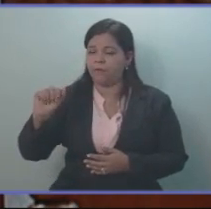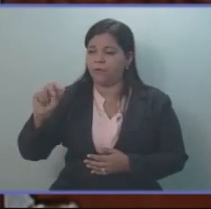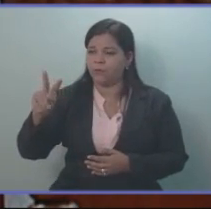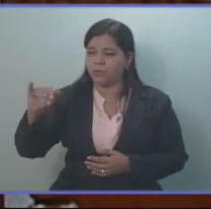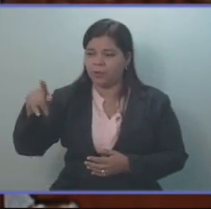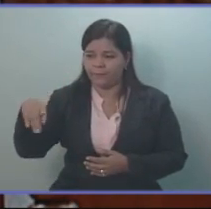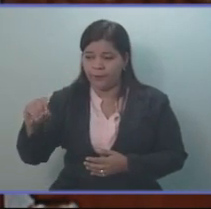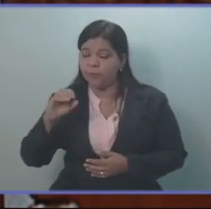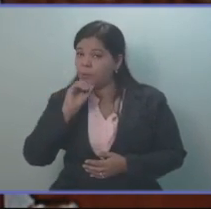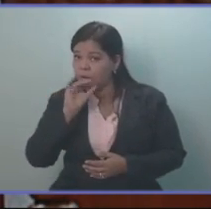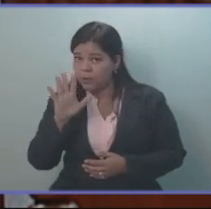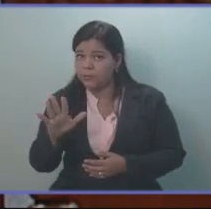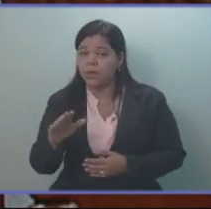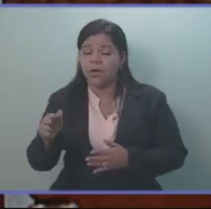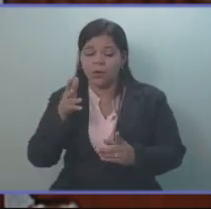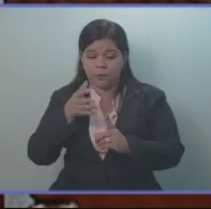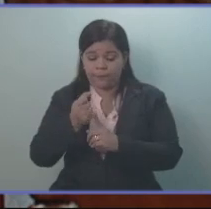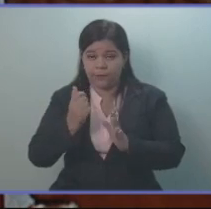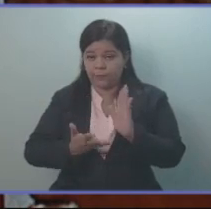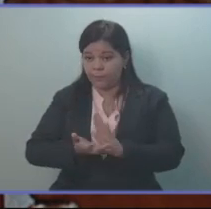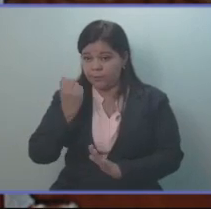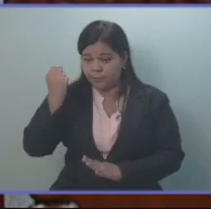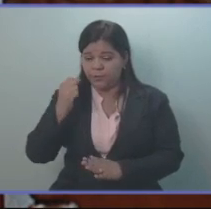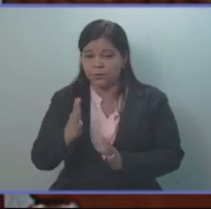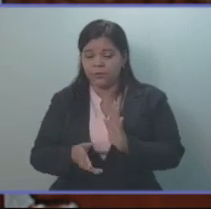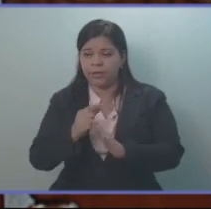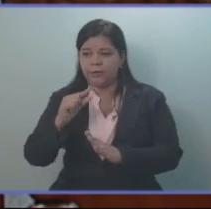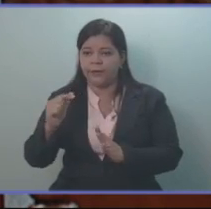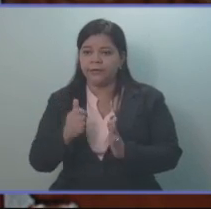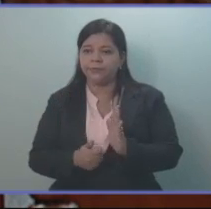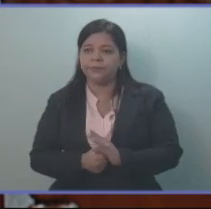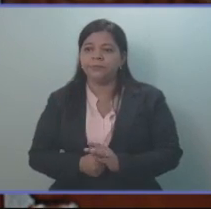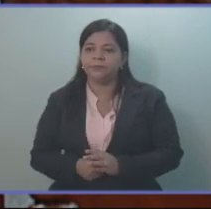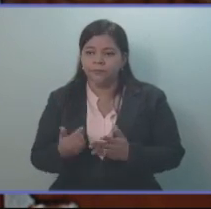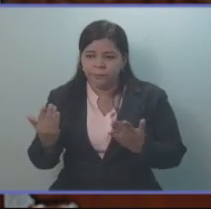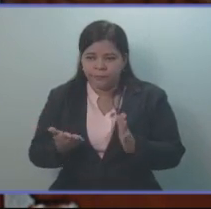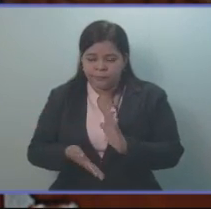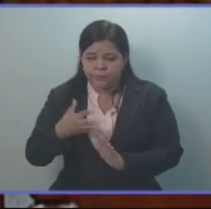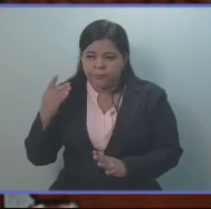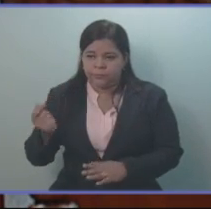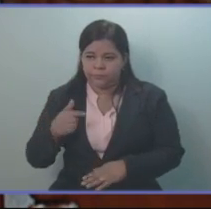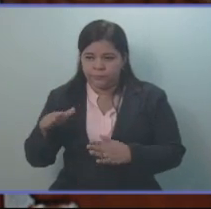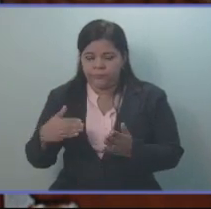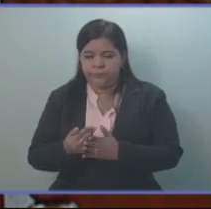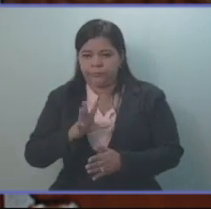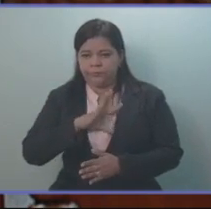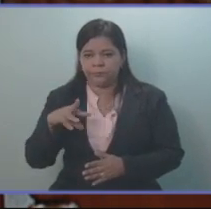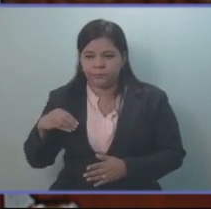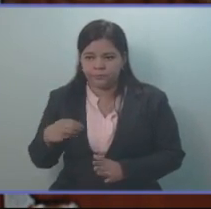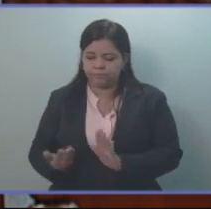Popular establece que el objeto fundamental de la institución es facilitar a las familias salvadoreñas de